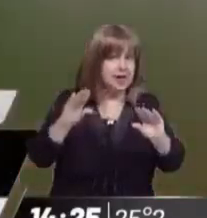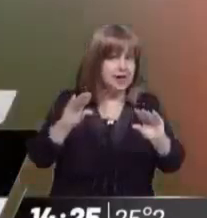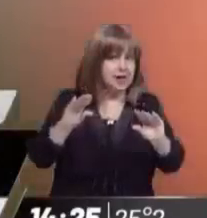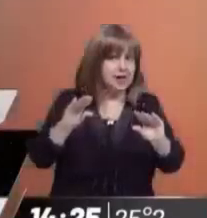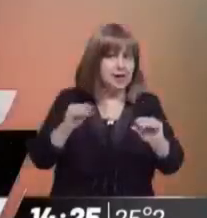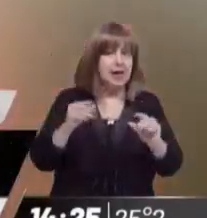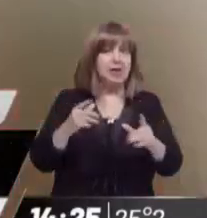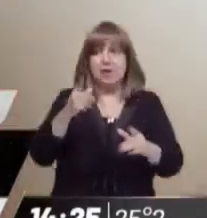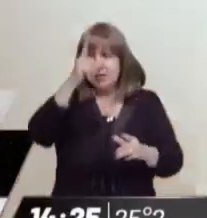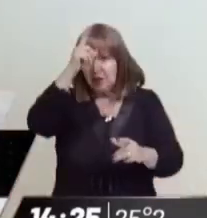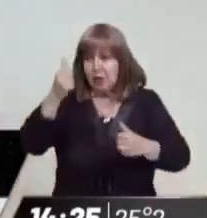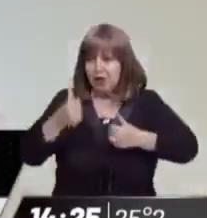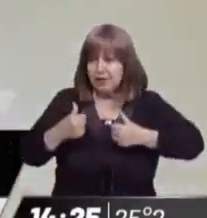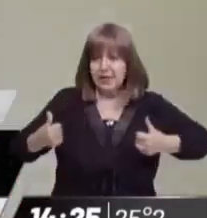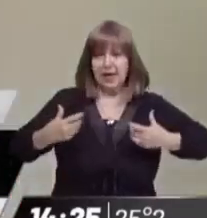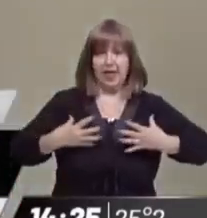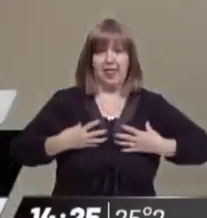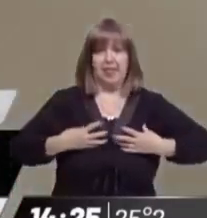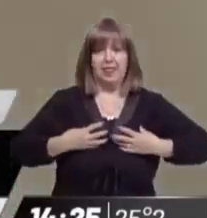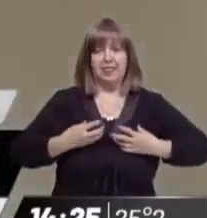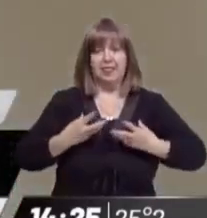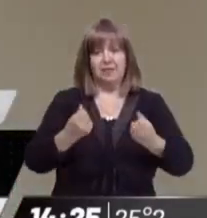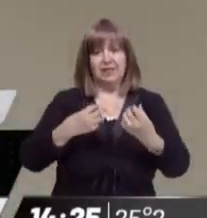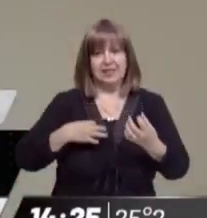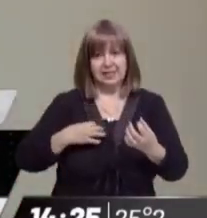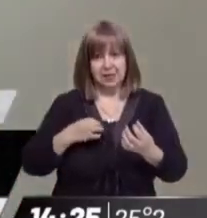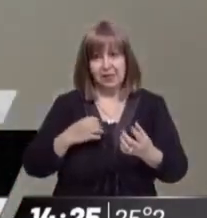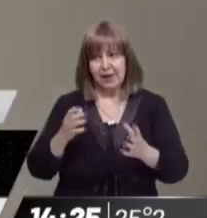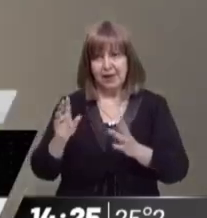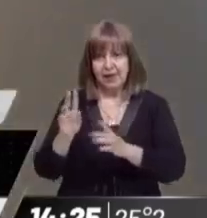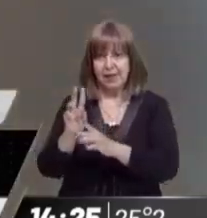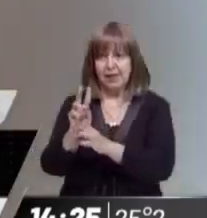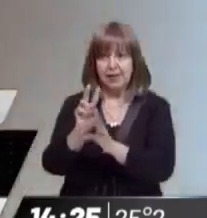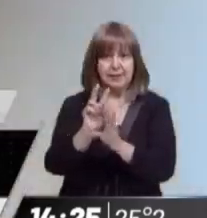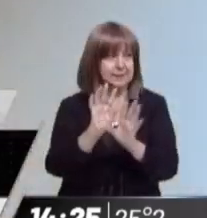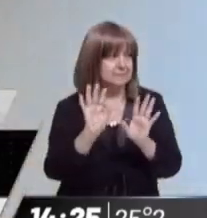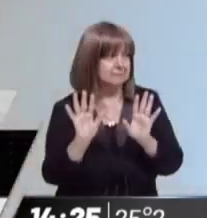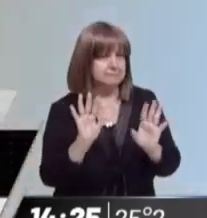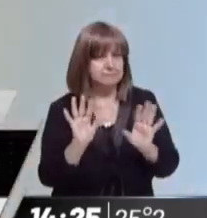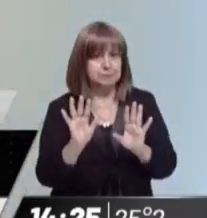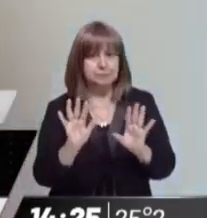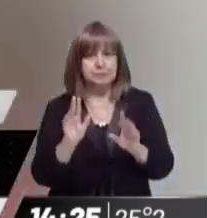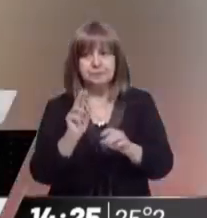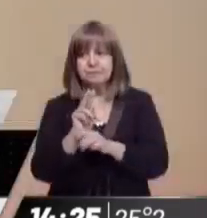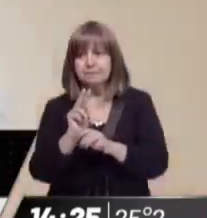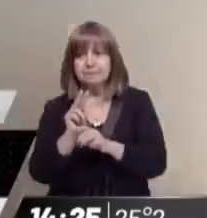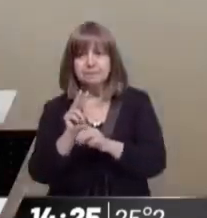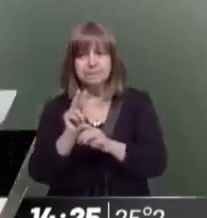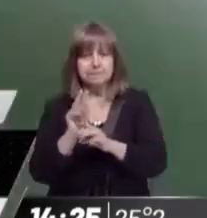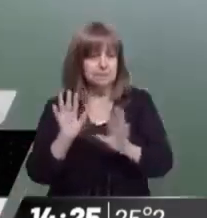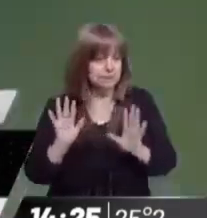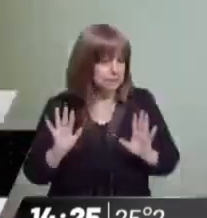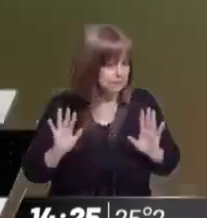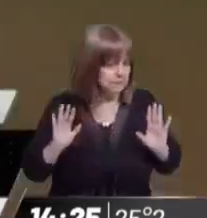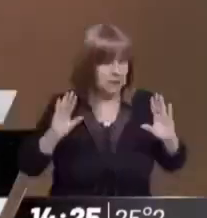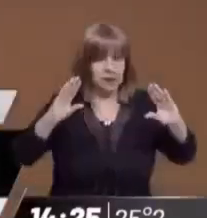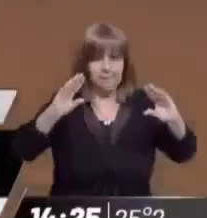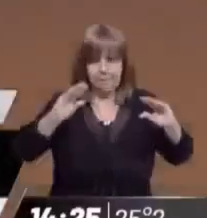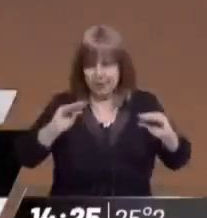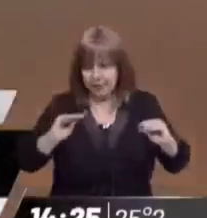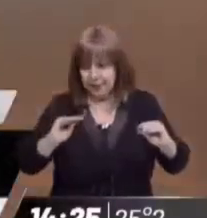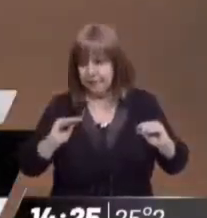Policía Ambiental, Defensa Civil, para que, bueno, se esté controlando, o sea, que no se revive otra vez el fuego.